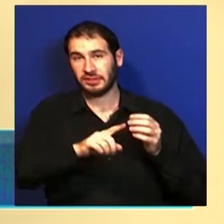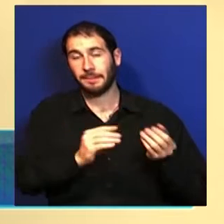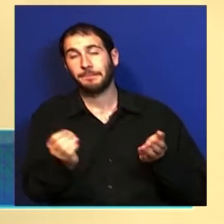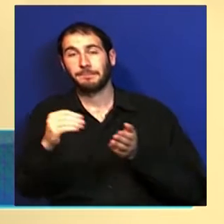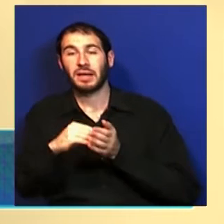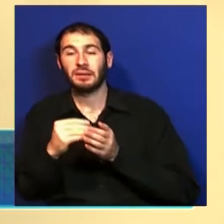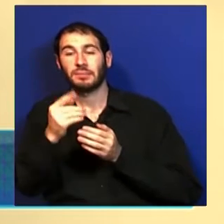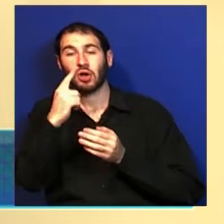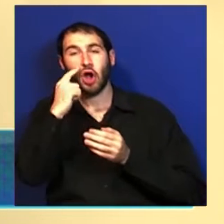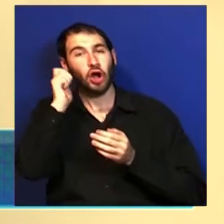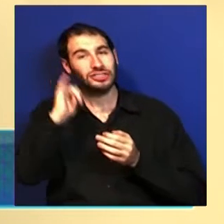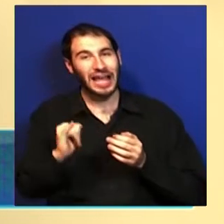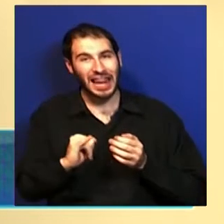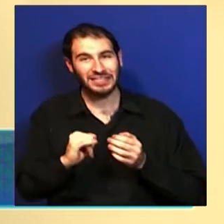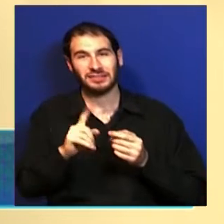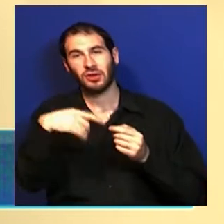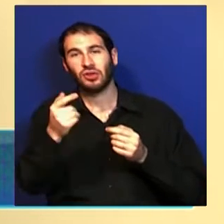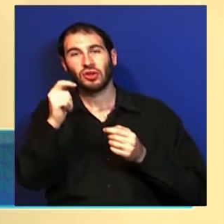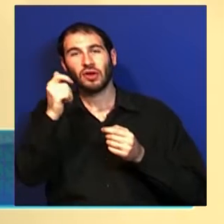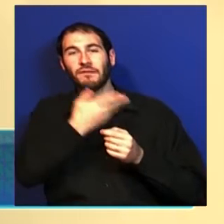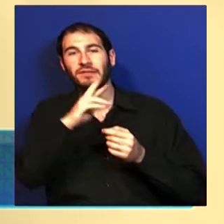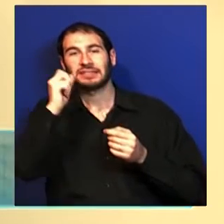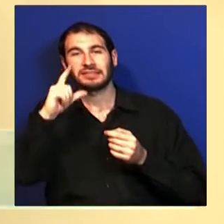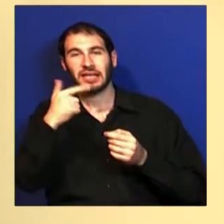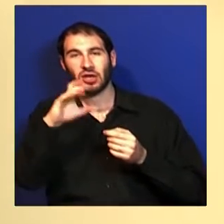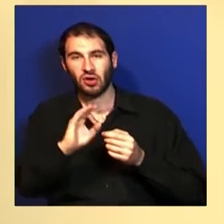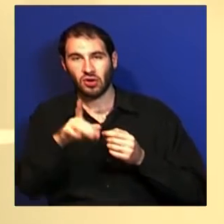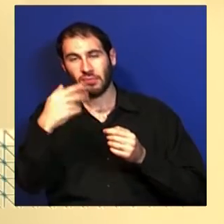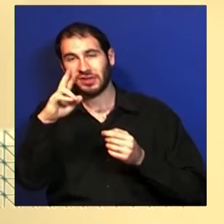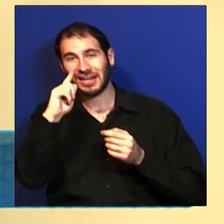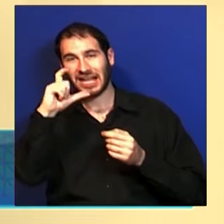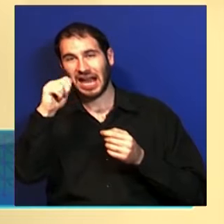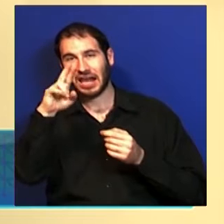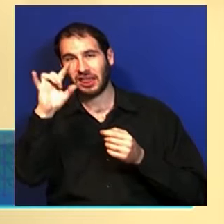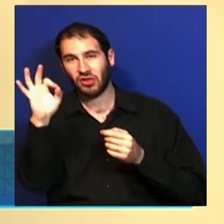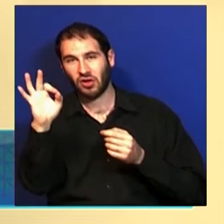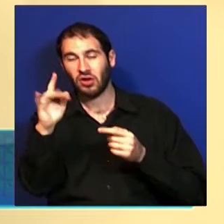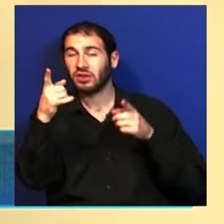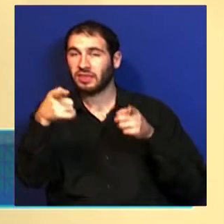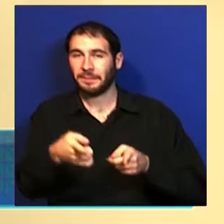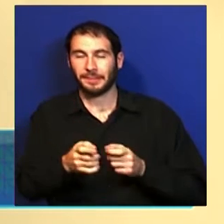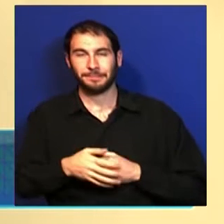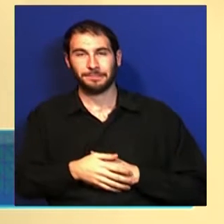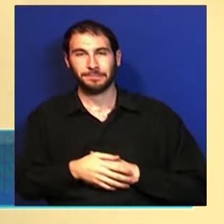Marcos González, Francisco Imerso y Ricardo Marnetti, como también